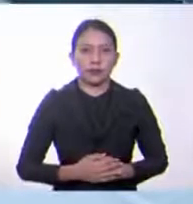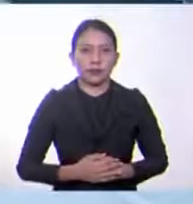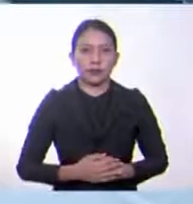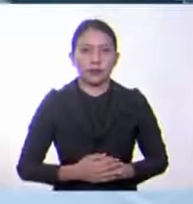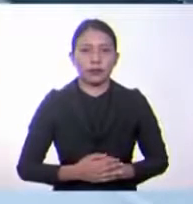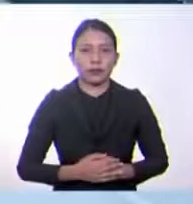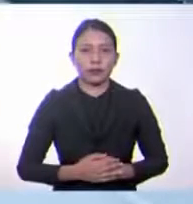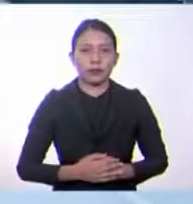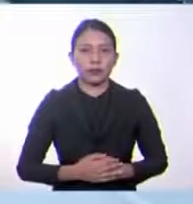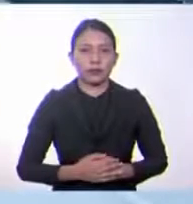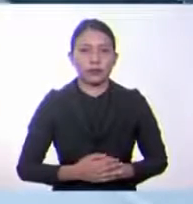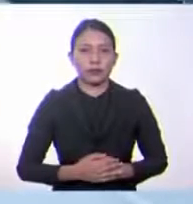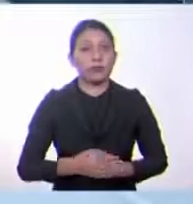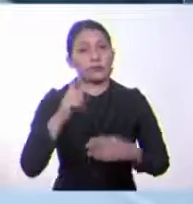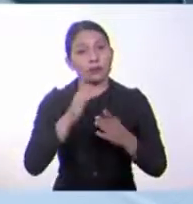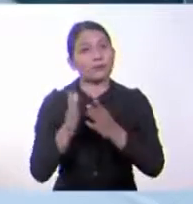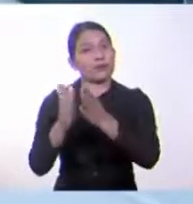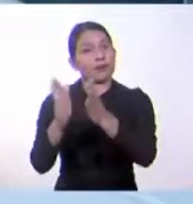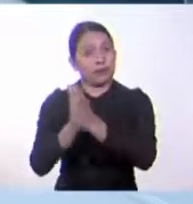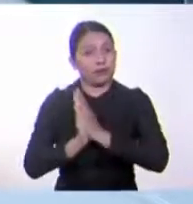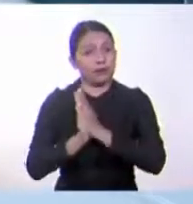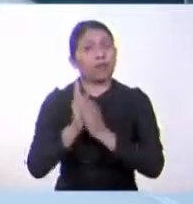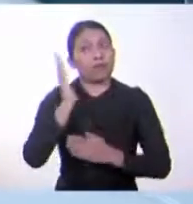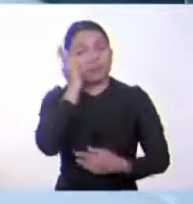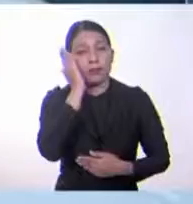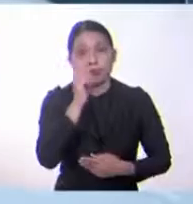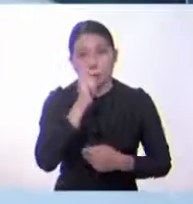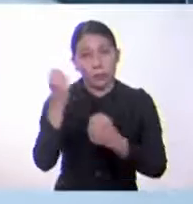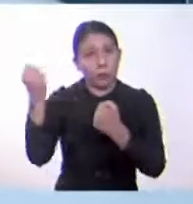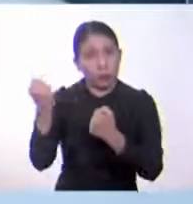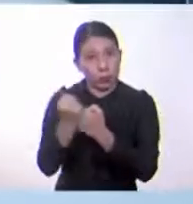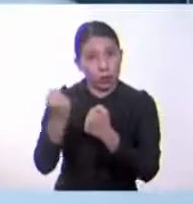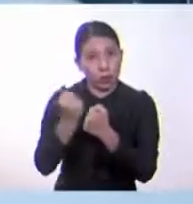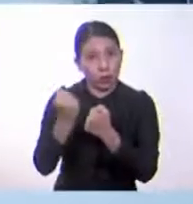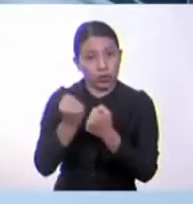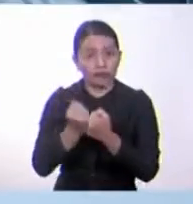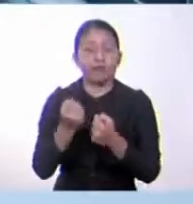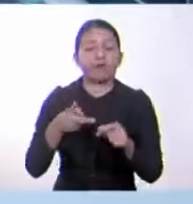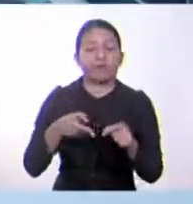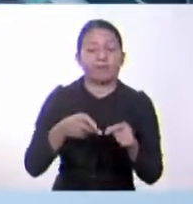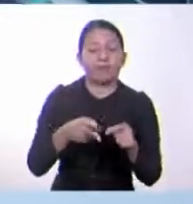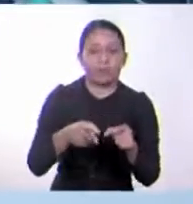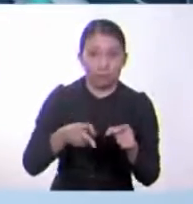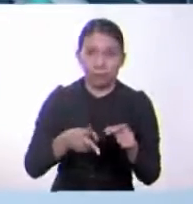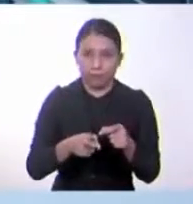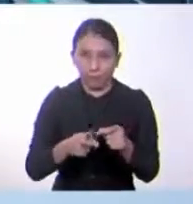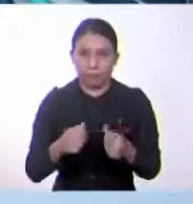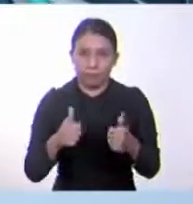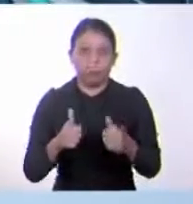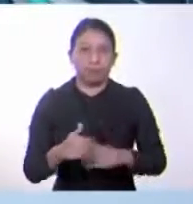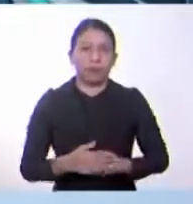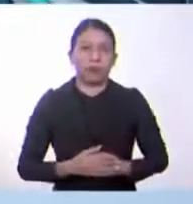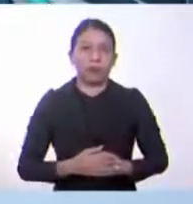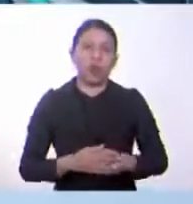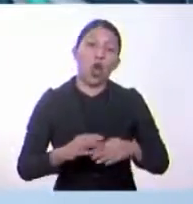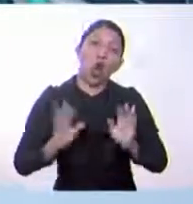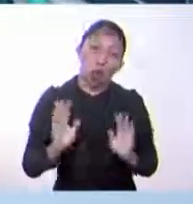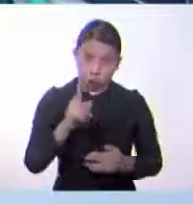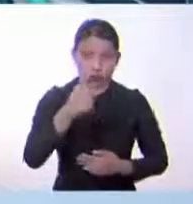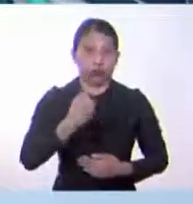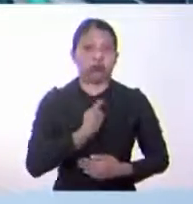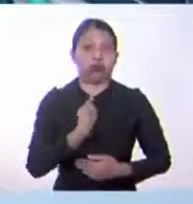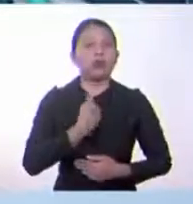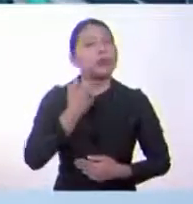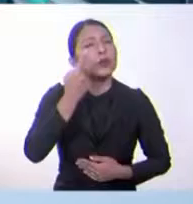Así, pídele a tus papás también que te ayuden a cortar con las tijeras, o si tú lo haces,